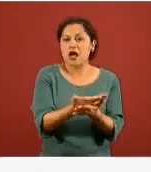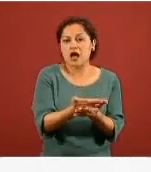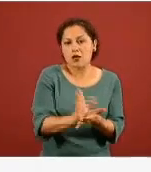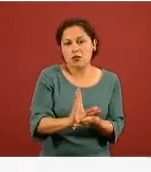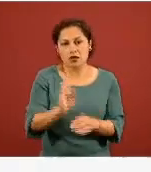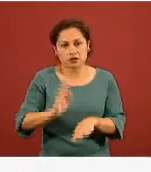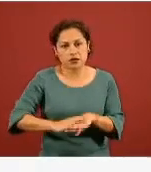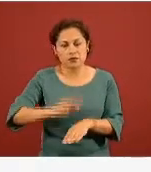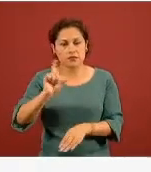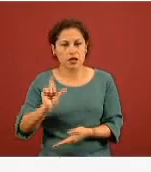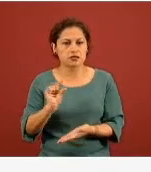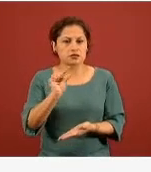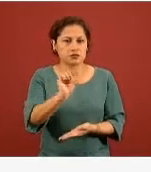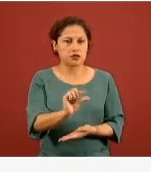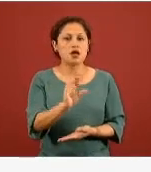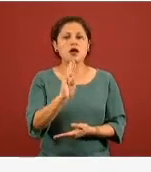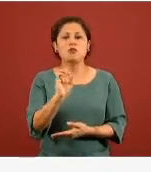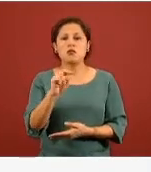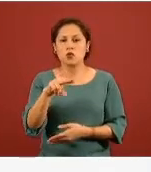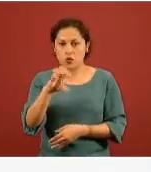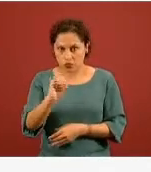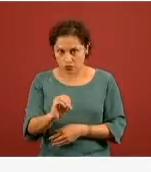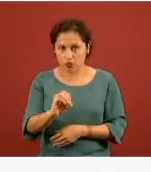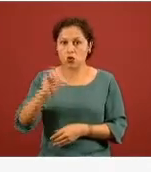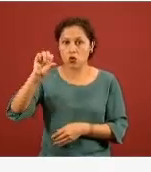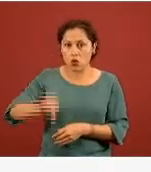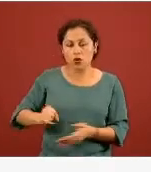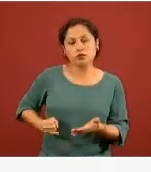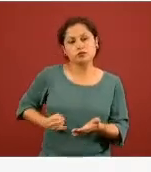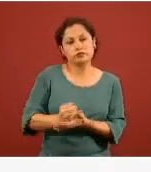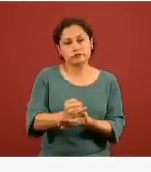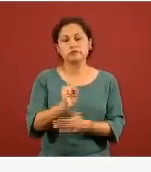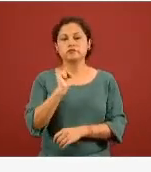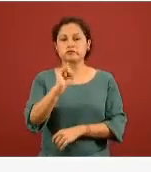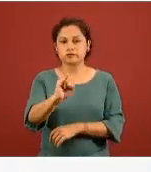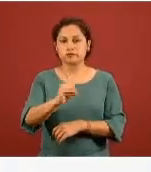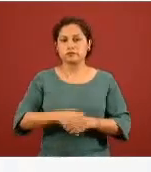sido aprobado, como decía hoy, por el Consejo Técnico.